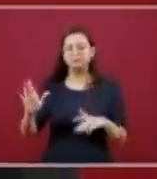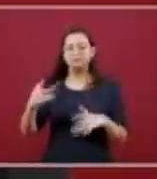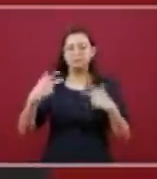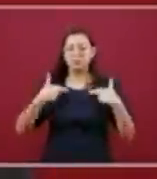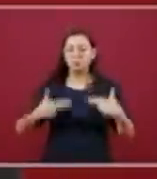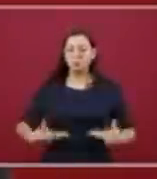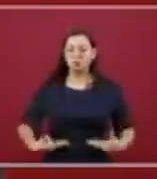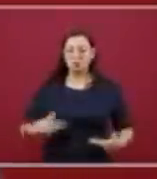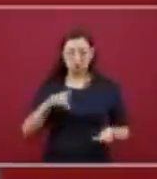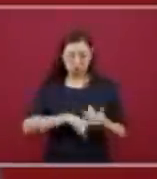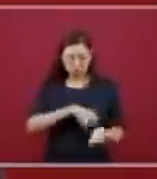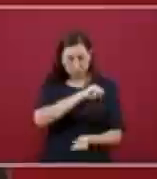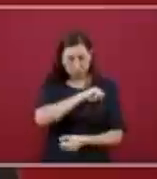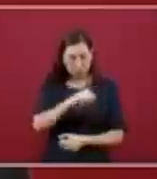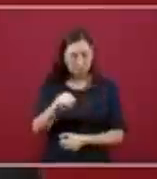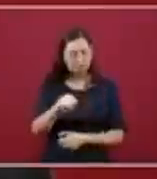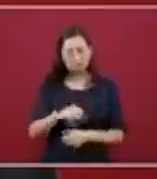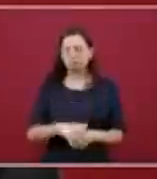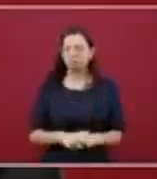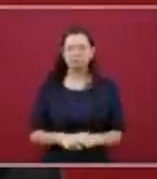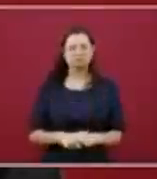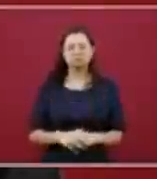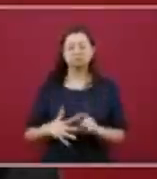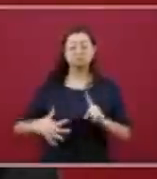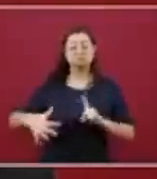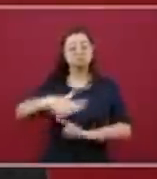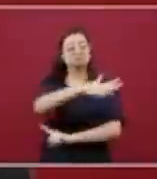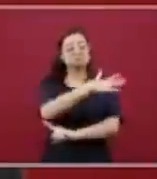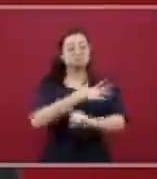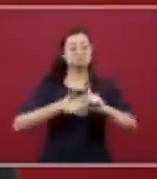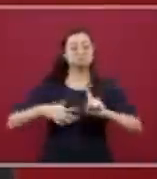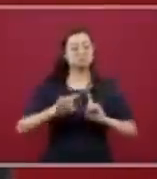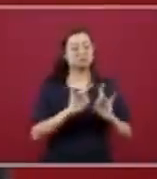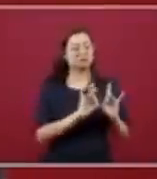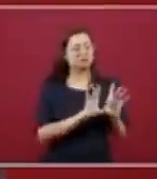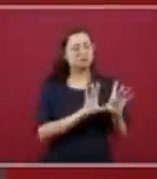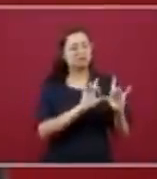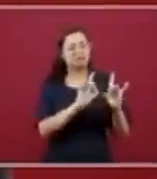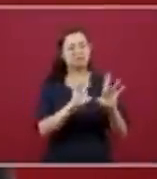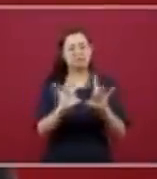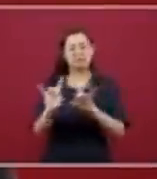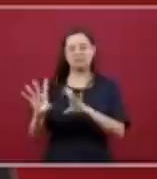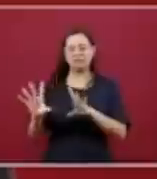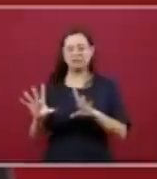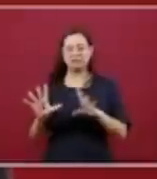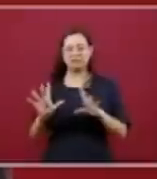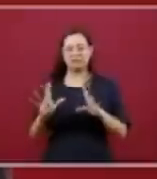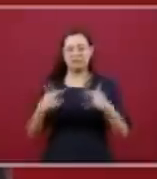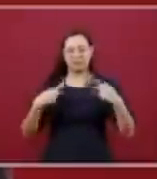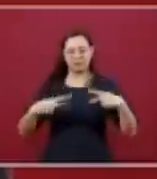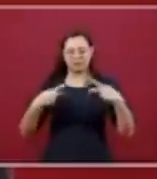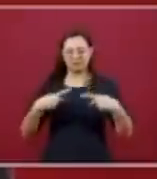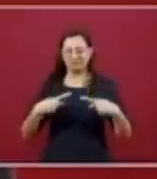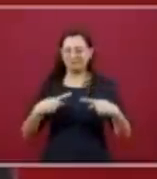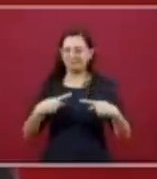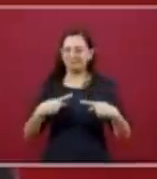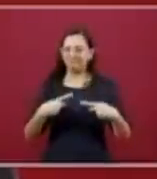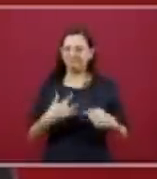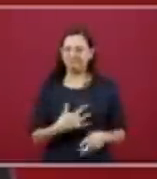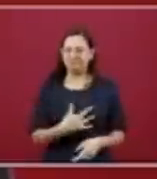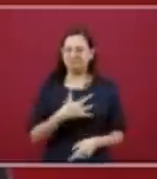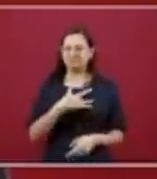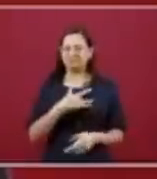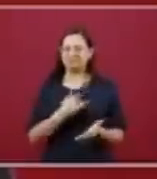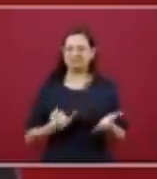por naturaleza, son las circunstancias las que llevan a algunos a tomar el camino de las